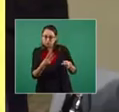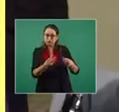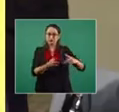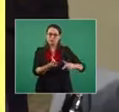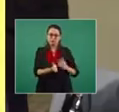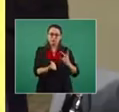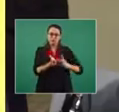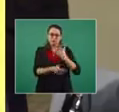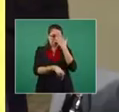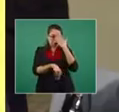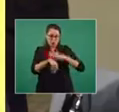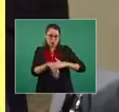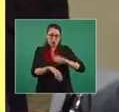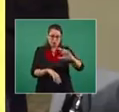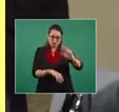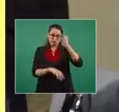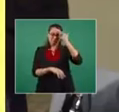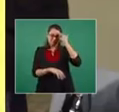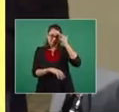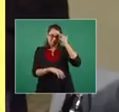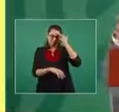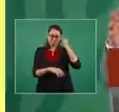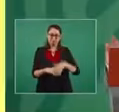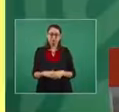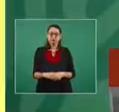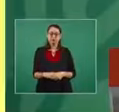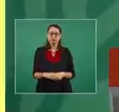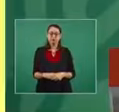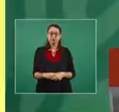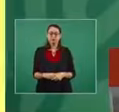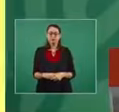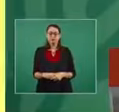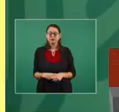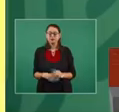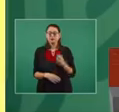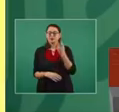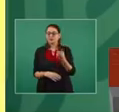recuerdos. Y en este marco